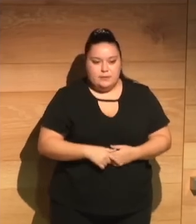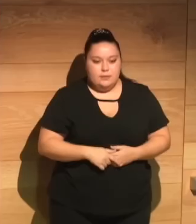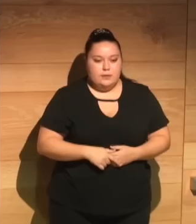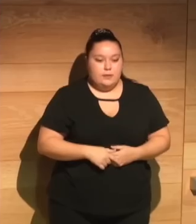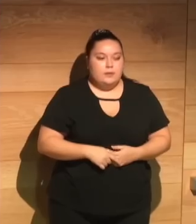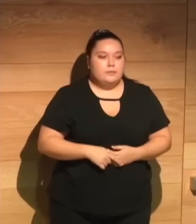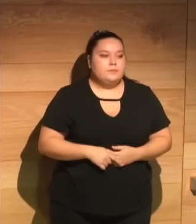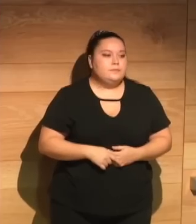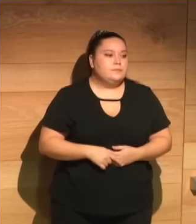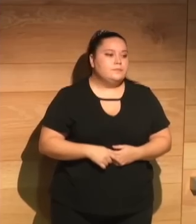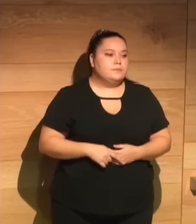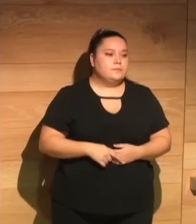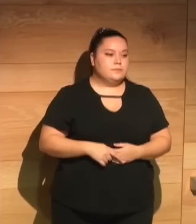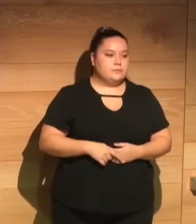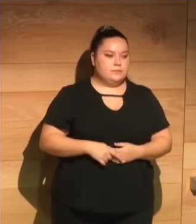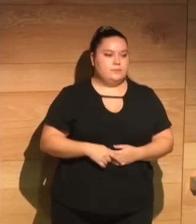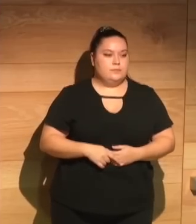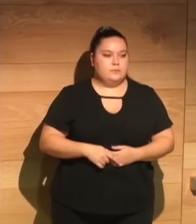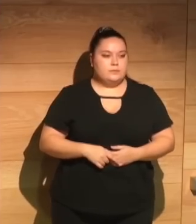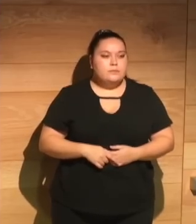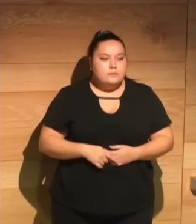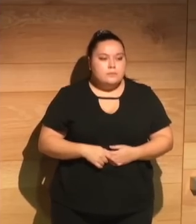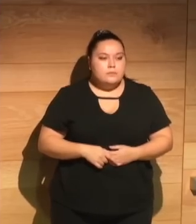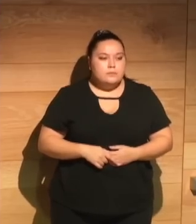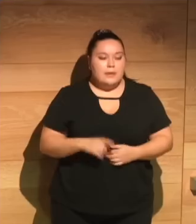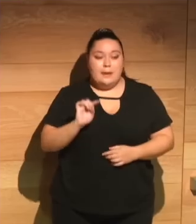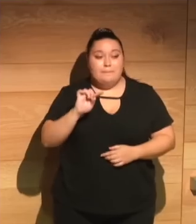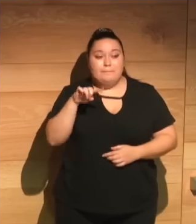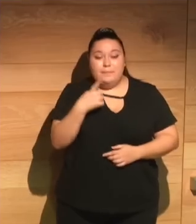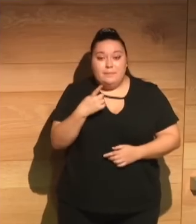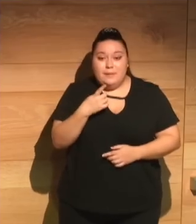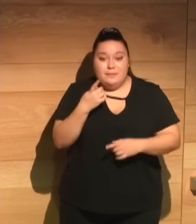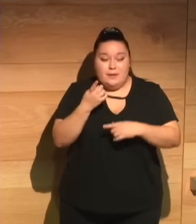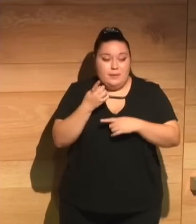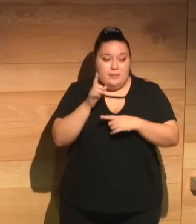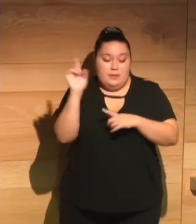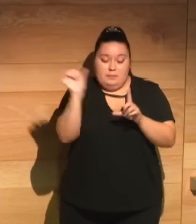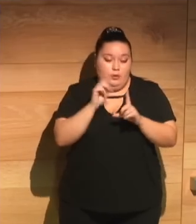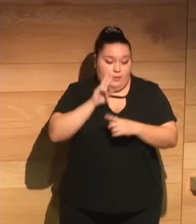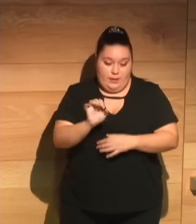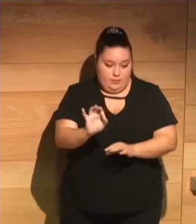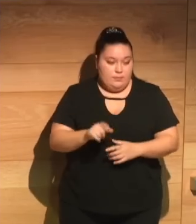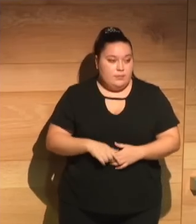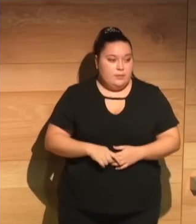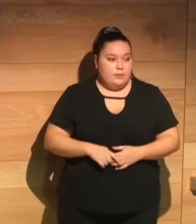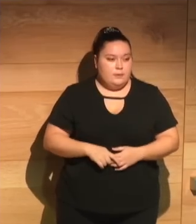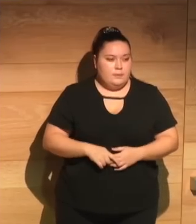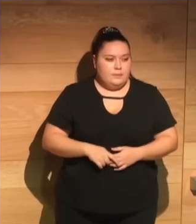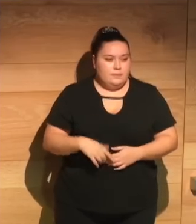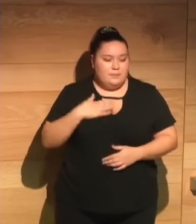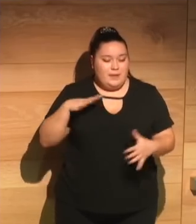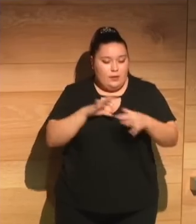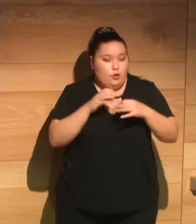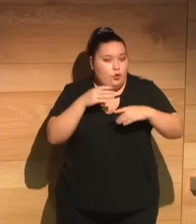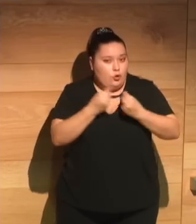cae? Acoto, voy a hacer una acotación. Altamira fue Javi al cine, la primera película la vi ahí. No, es que cuando hablemos de mi relación